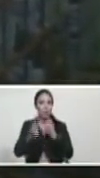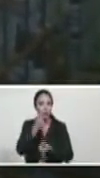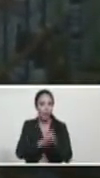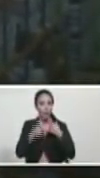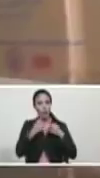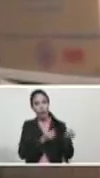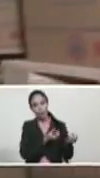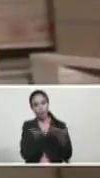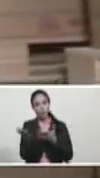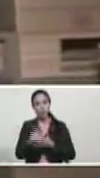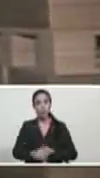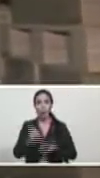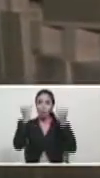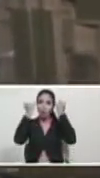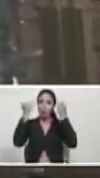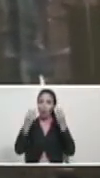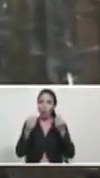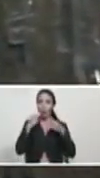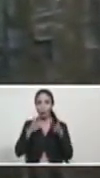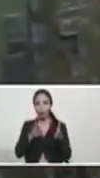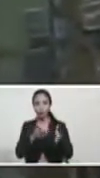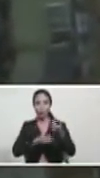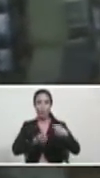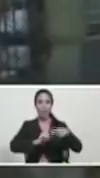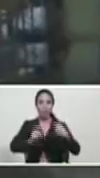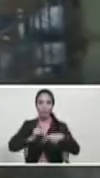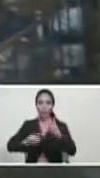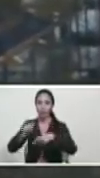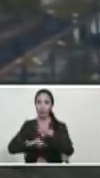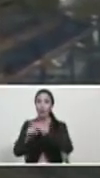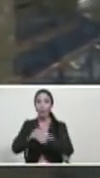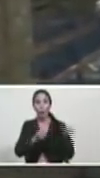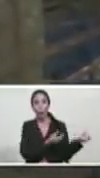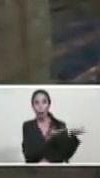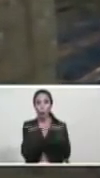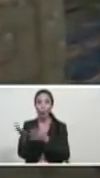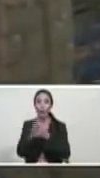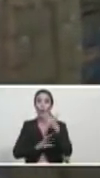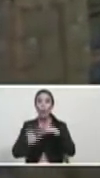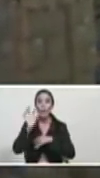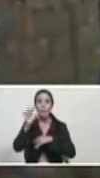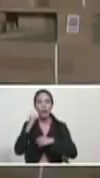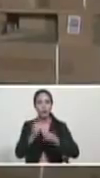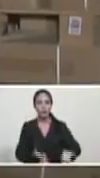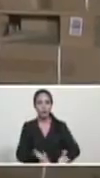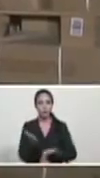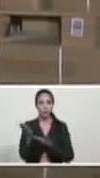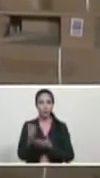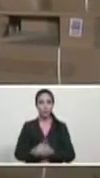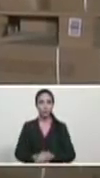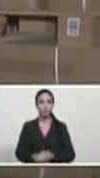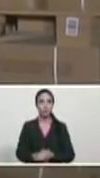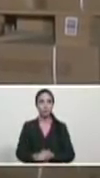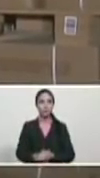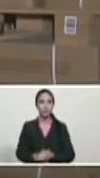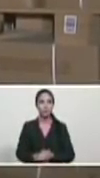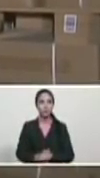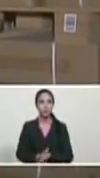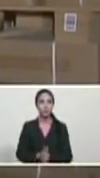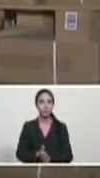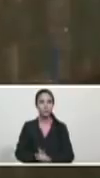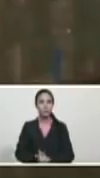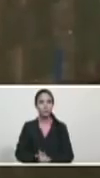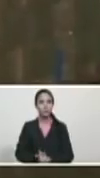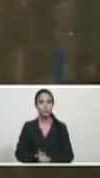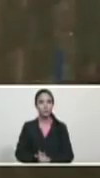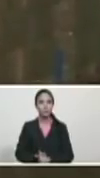apuntar a la creación de una ruta de exportación de medicamentos que permita al país obtener y con nuestro talento nacional aún más. Le